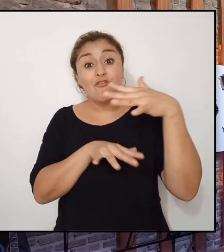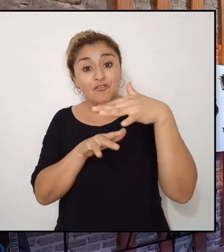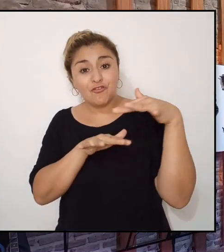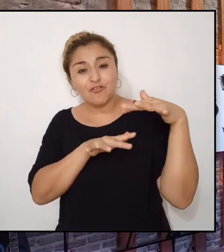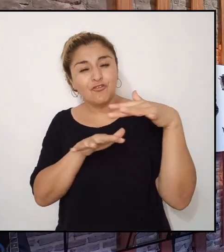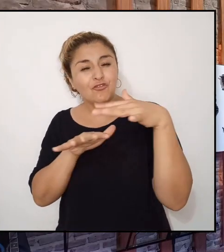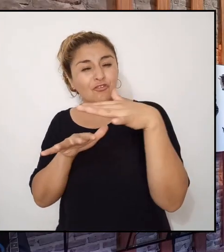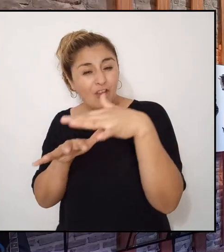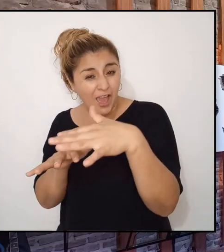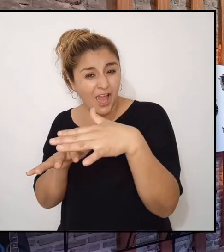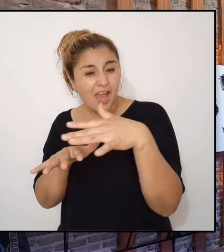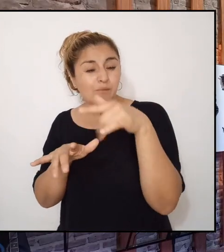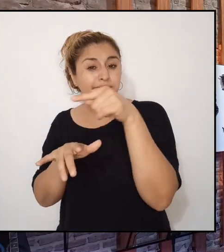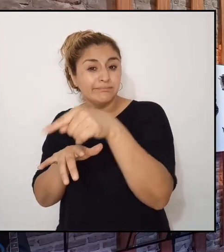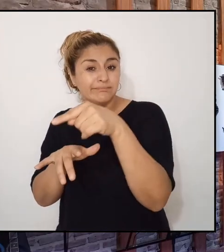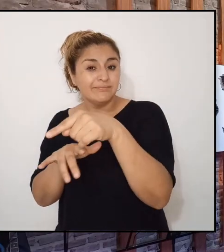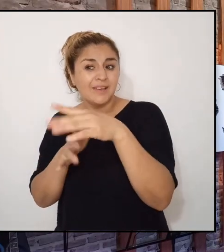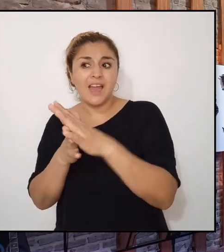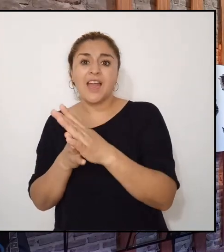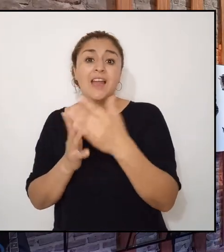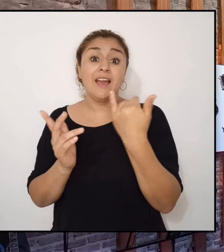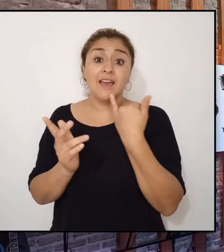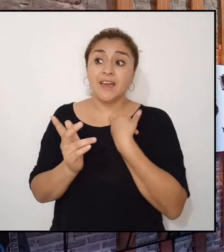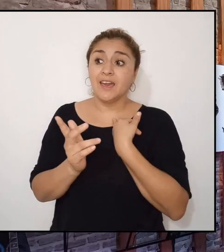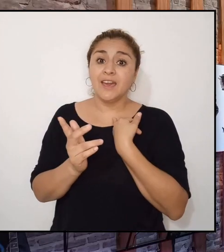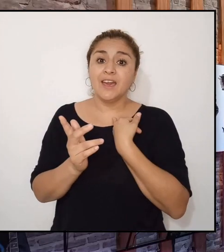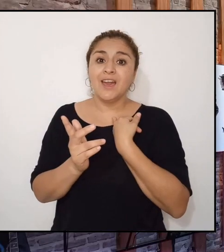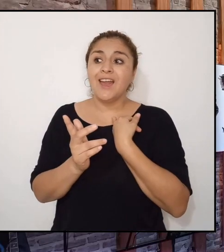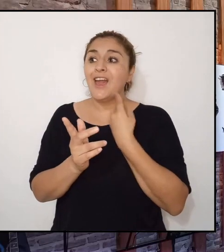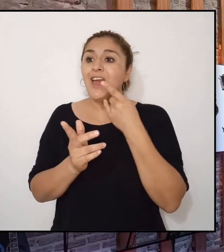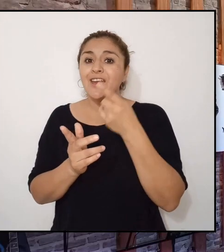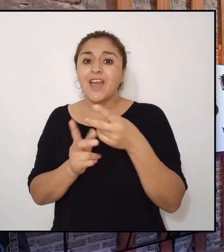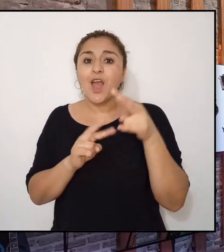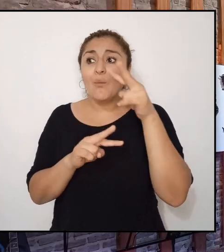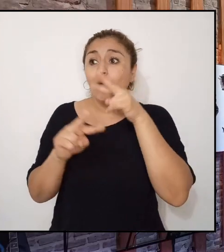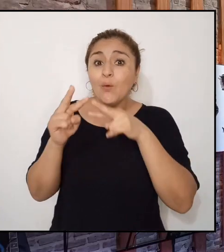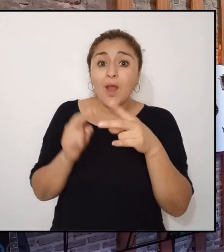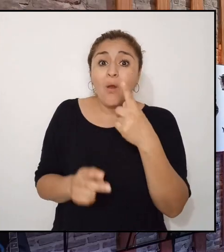estaba. ¿Cuánto caminaron? Dice un día de camino.